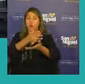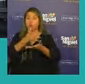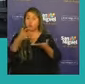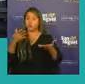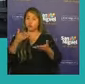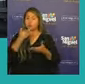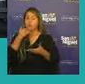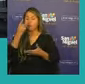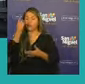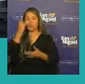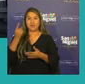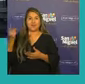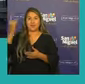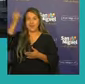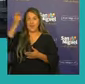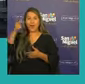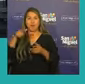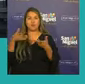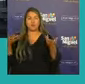Creamos